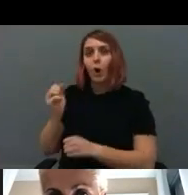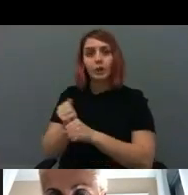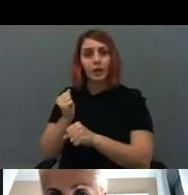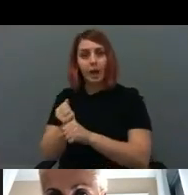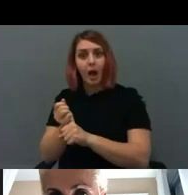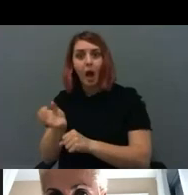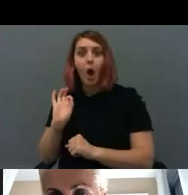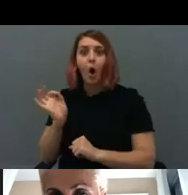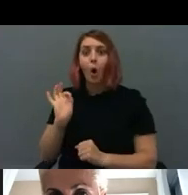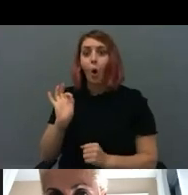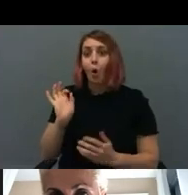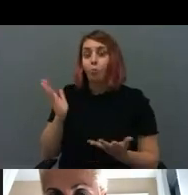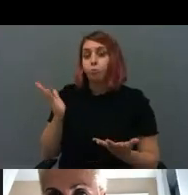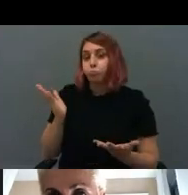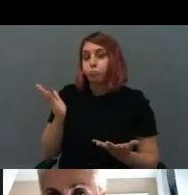o